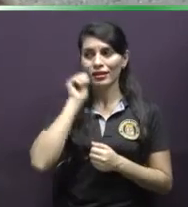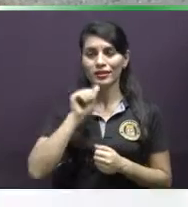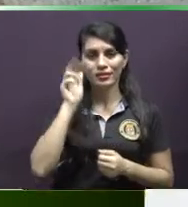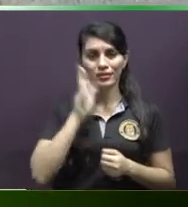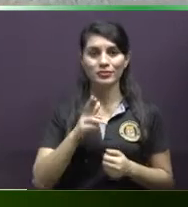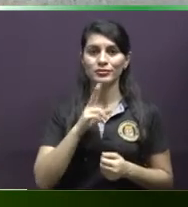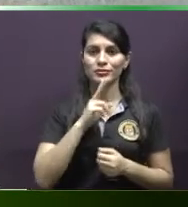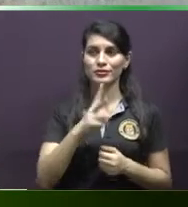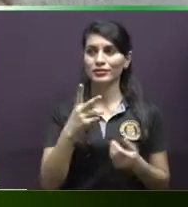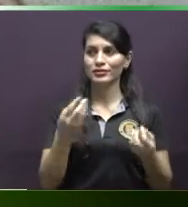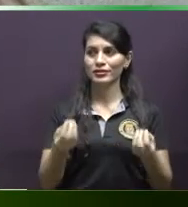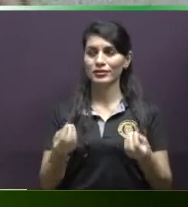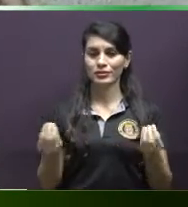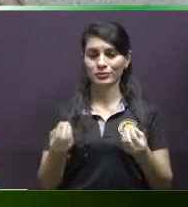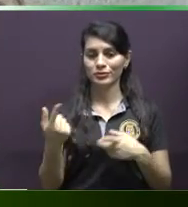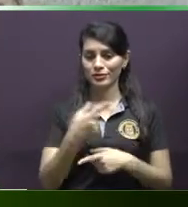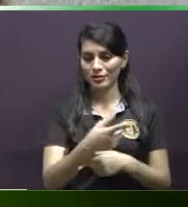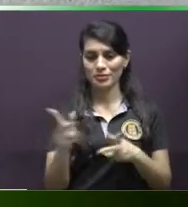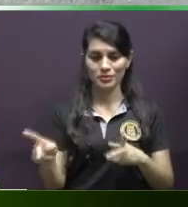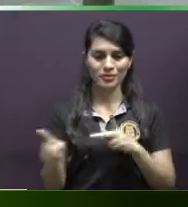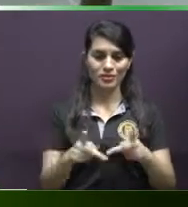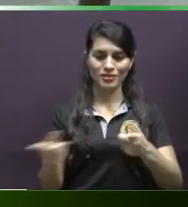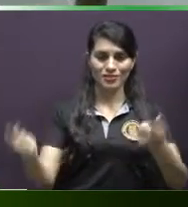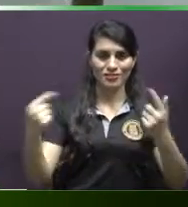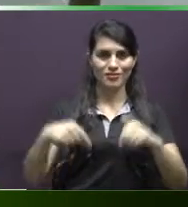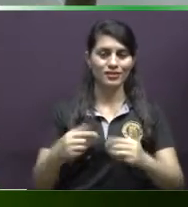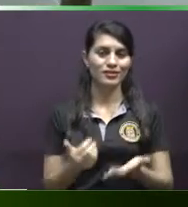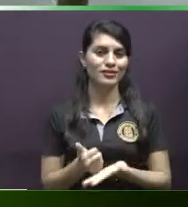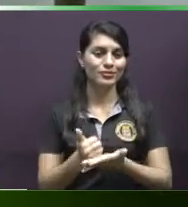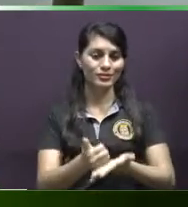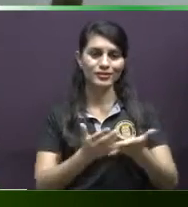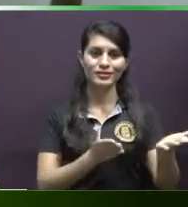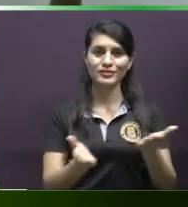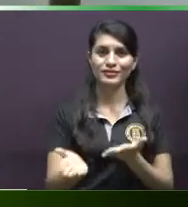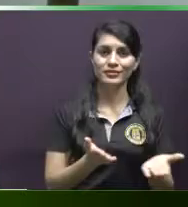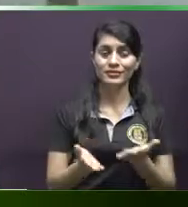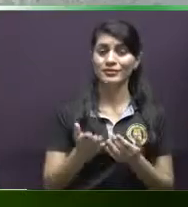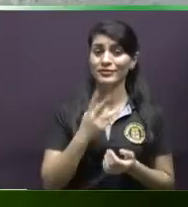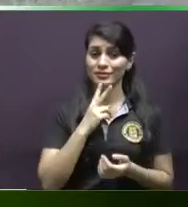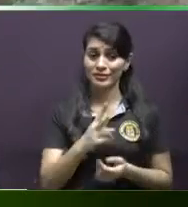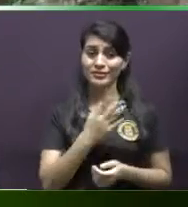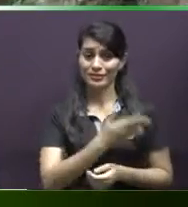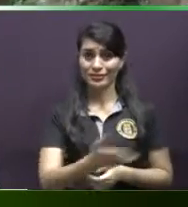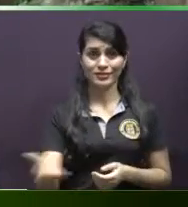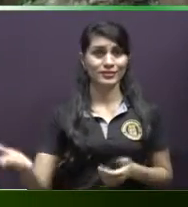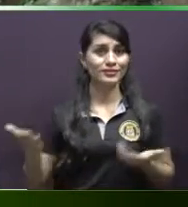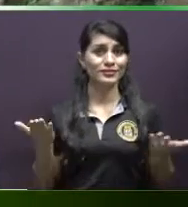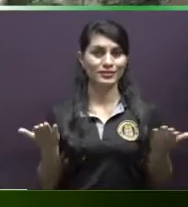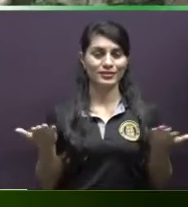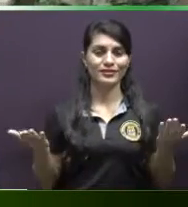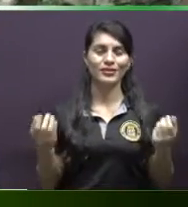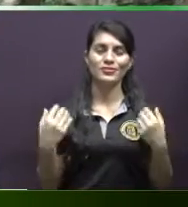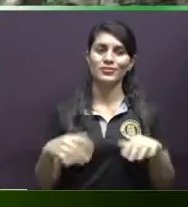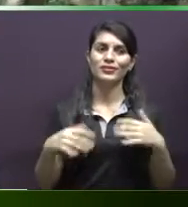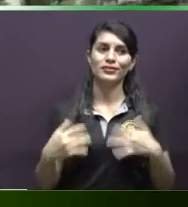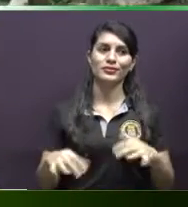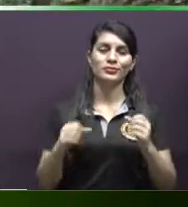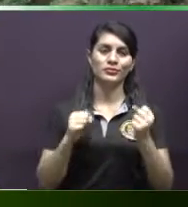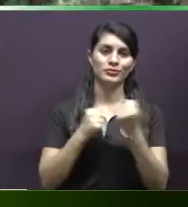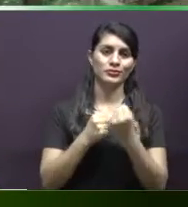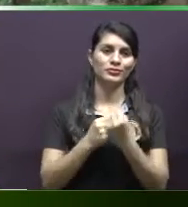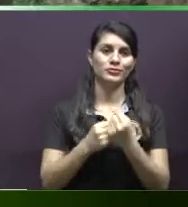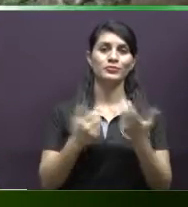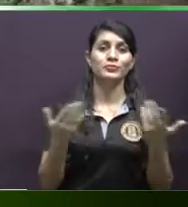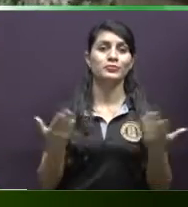con el alcalde y con los promotores de la comunidad porque también ellos le dan hicieron un esfuerzo para que